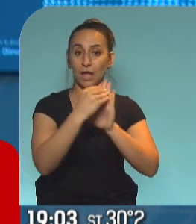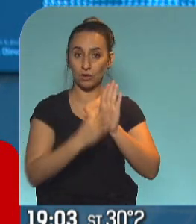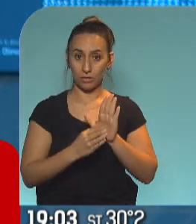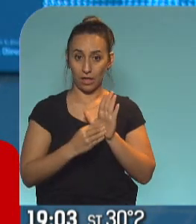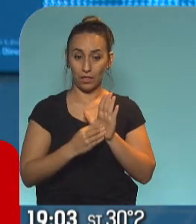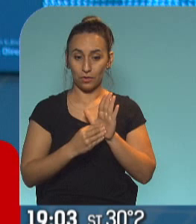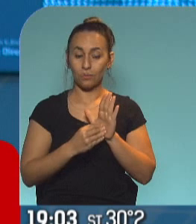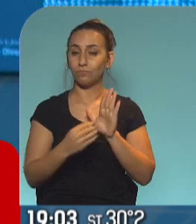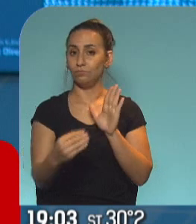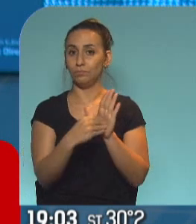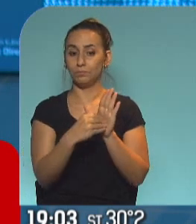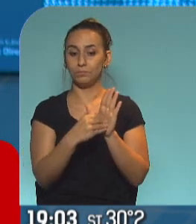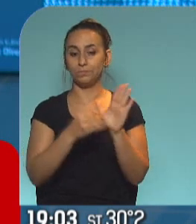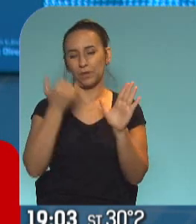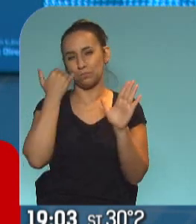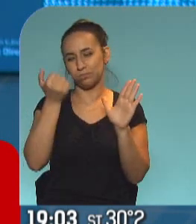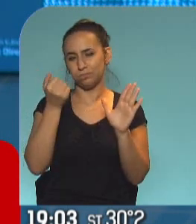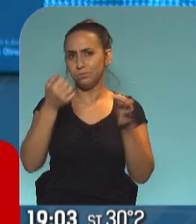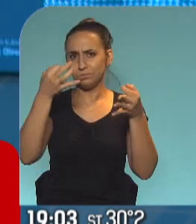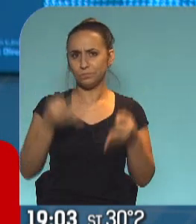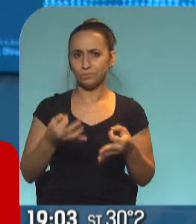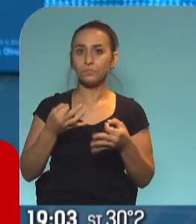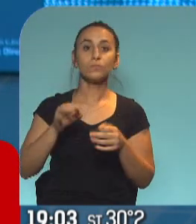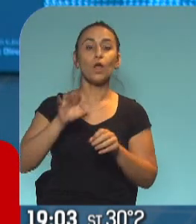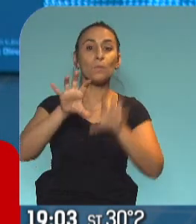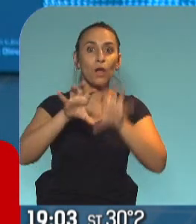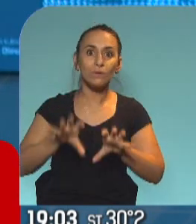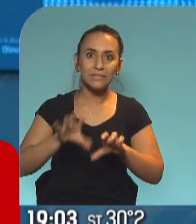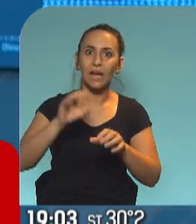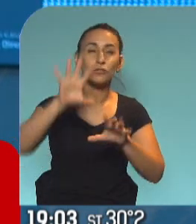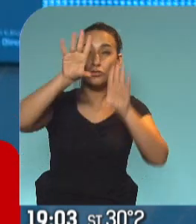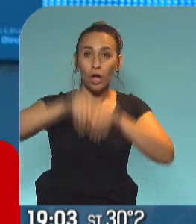contempla, ya es un hecho, provincia por provincia, Feli.